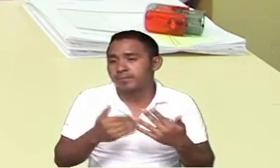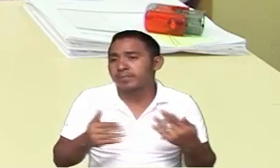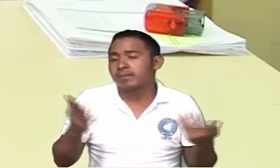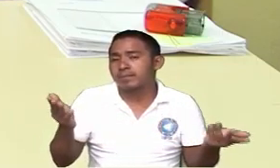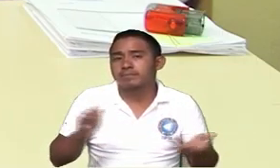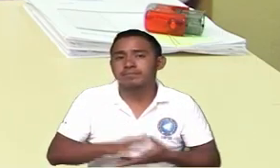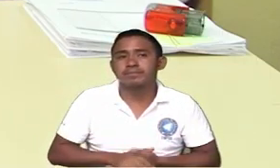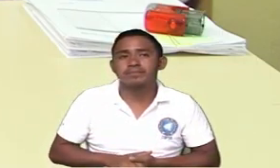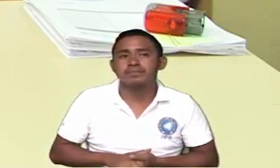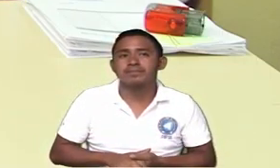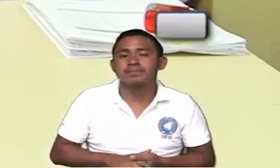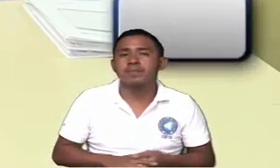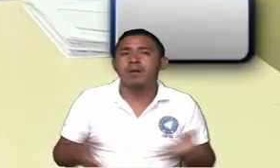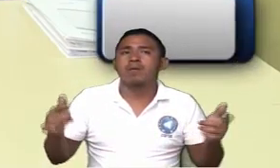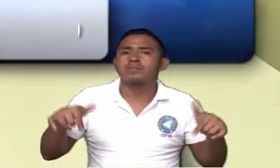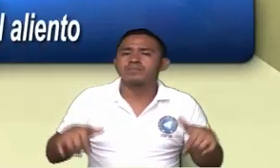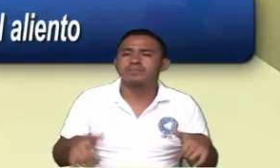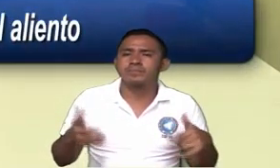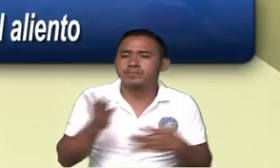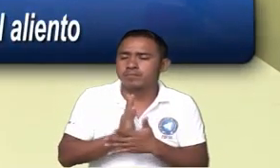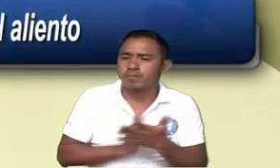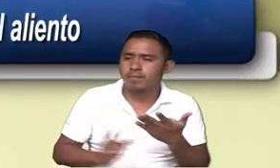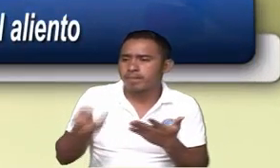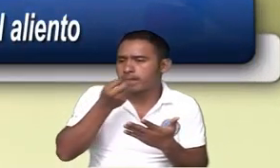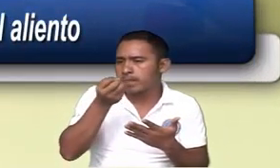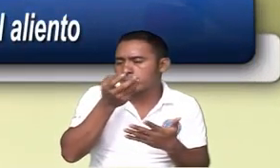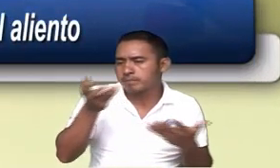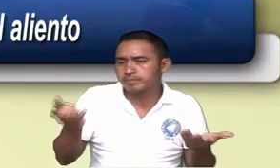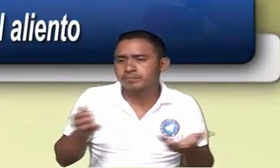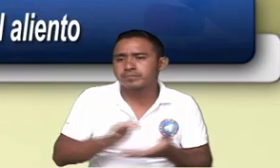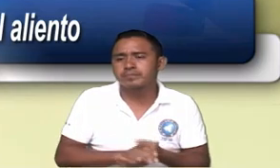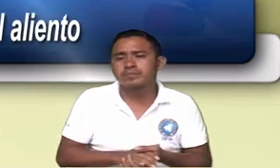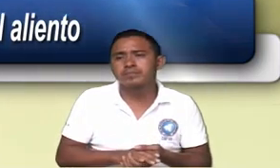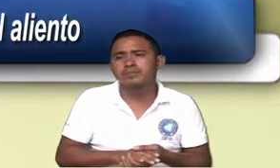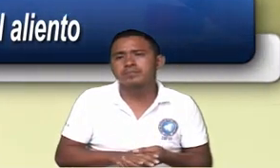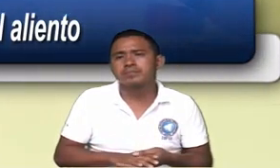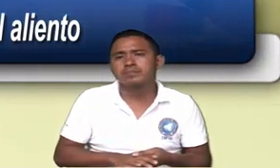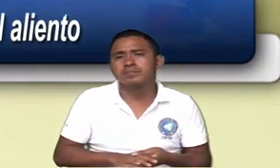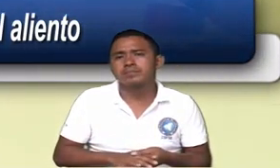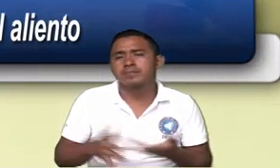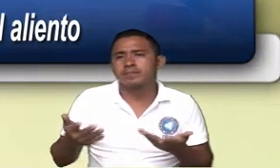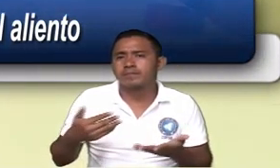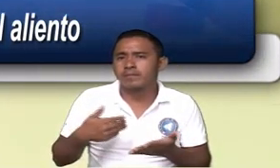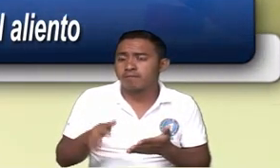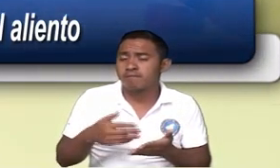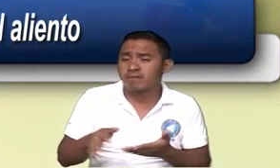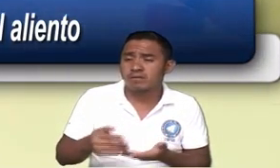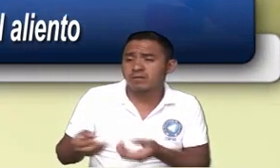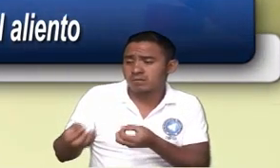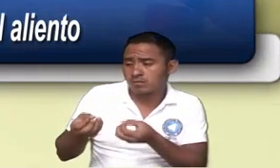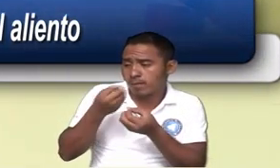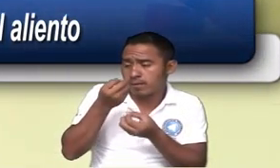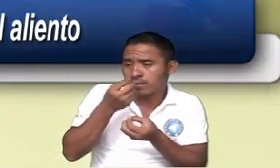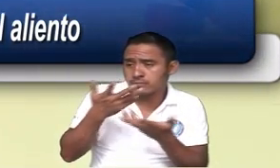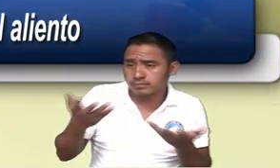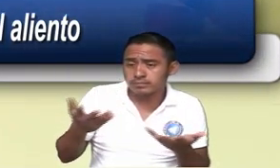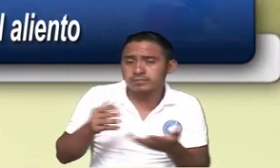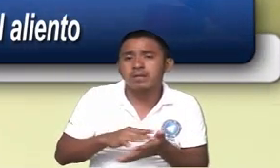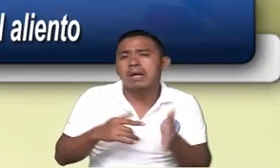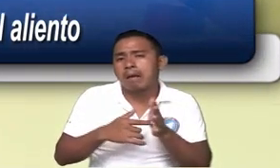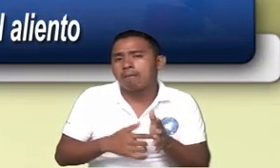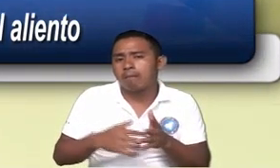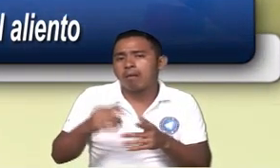bacteriano. Ahora, hay alimentos también, doctor, que propician un mal aliento. Yo me imagino que los